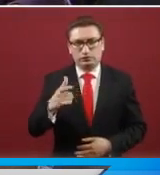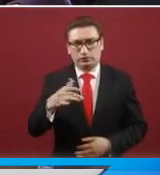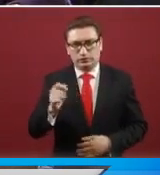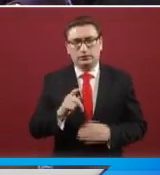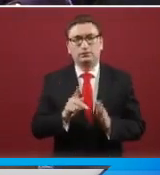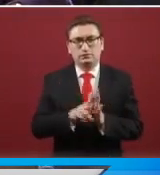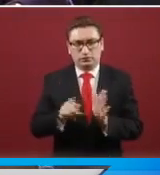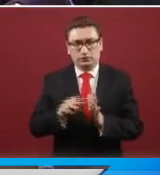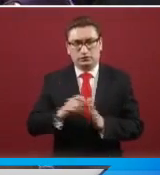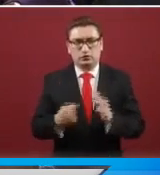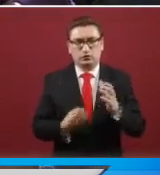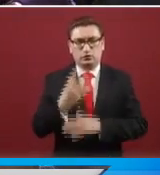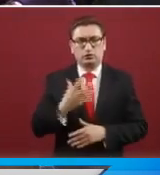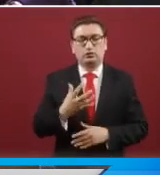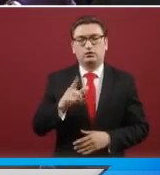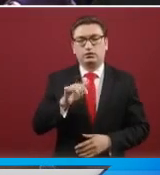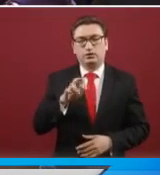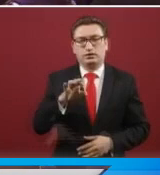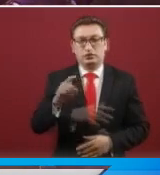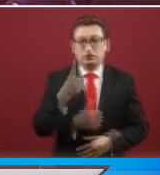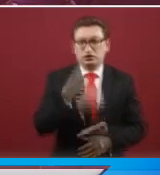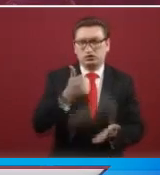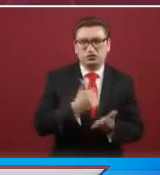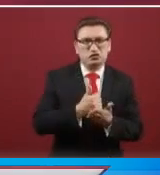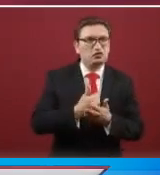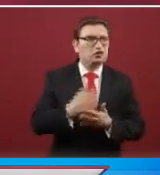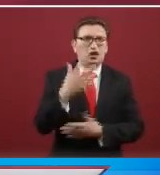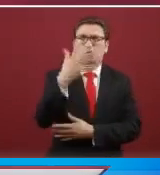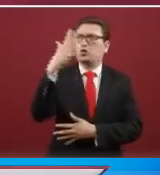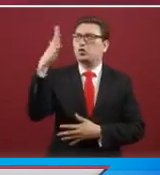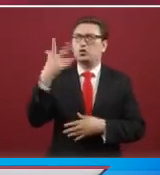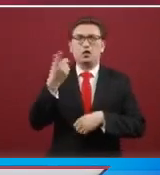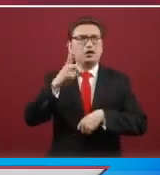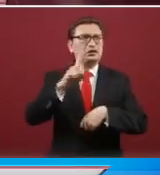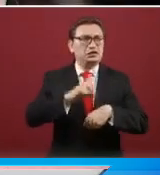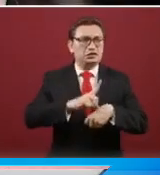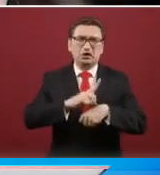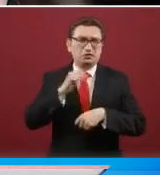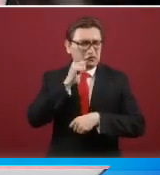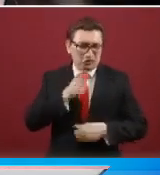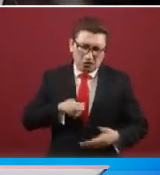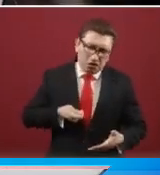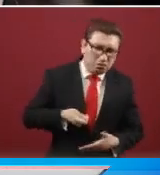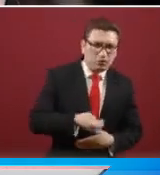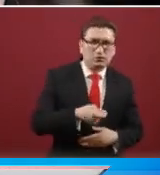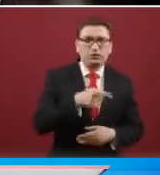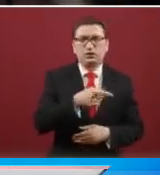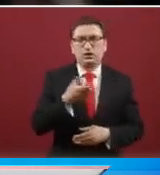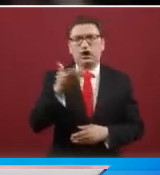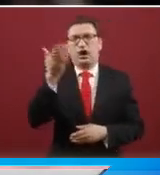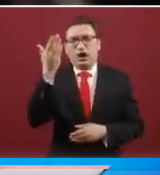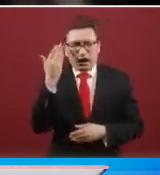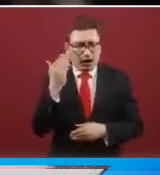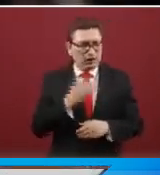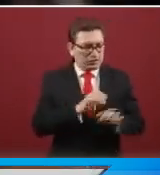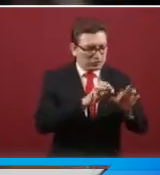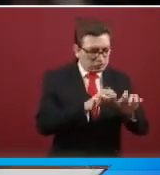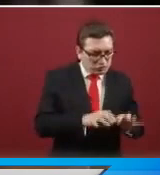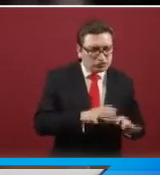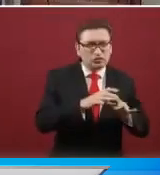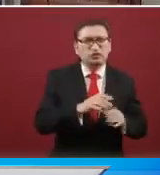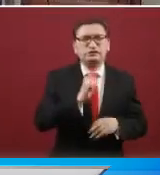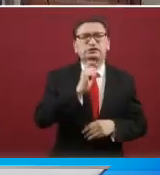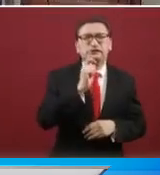Laredo, asesinado el año pasado. Pero es un hecho que fue asesinado cuando escribía y documentaba una red